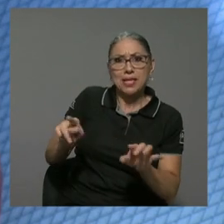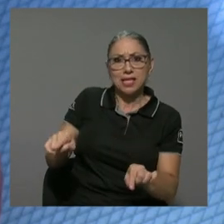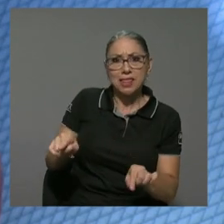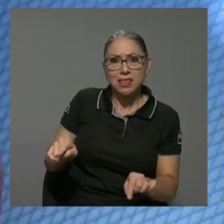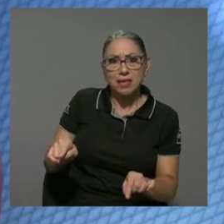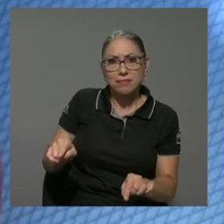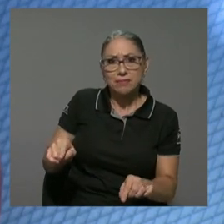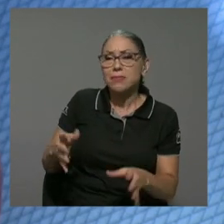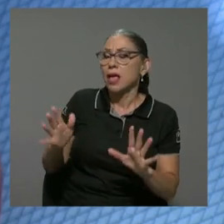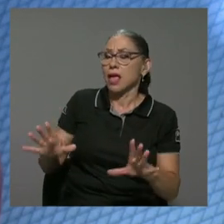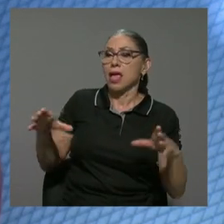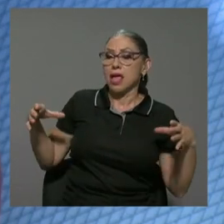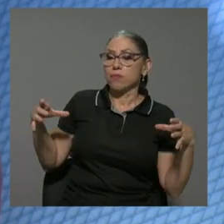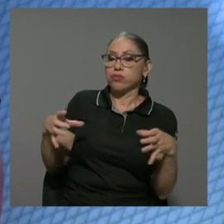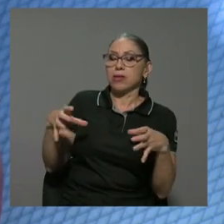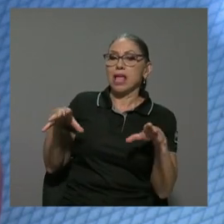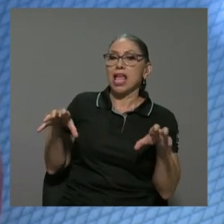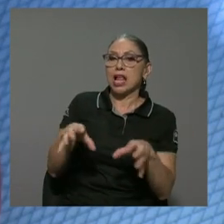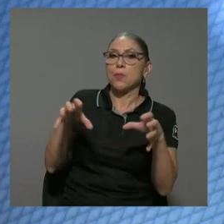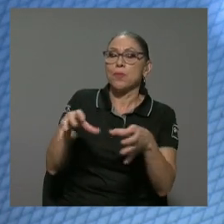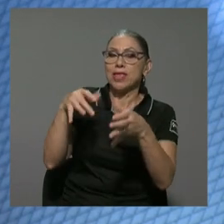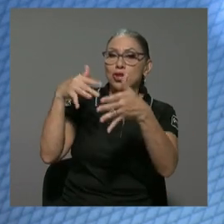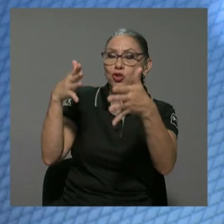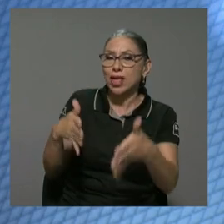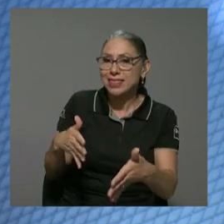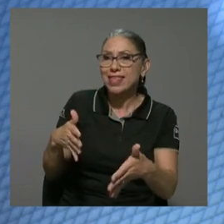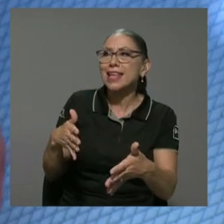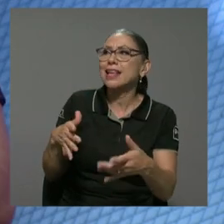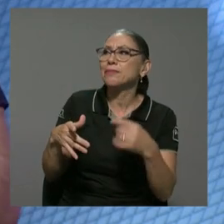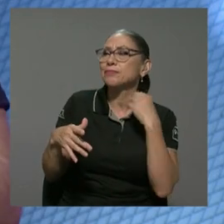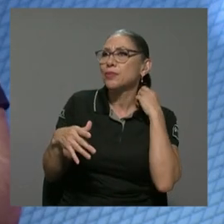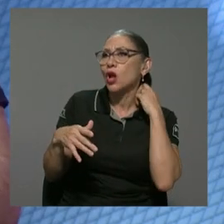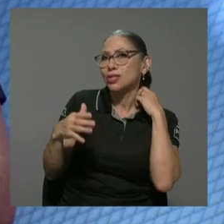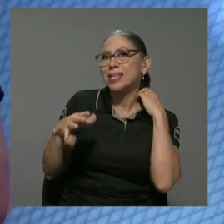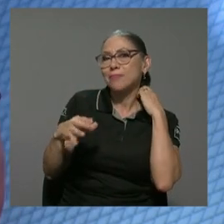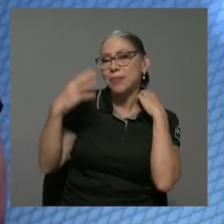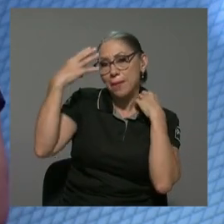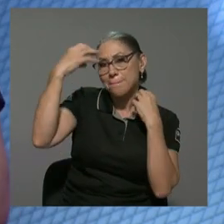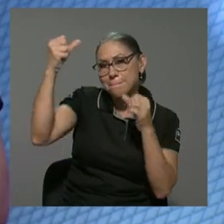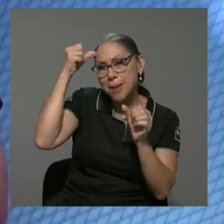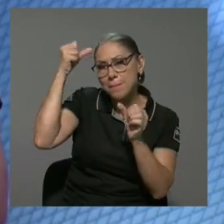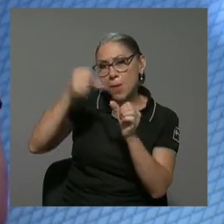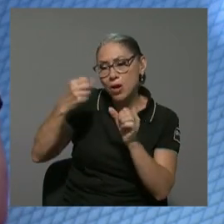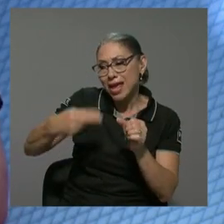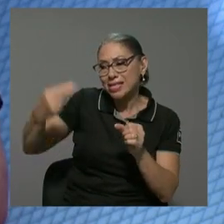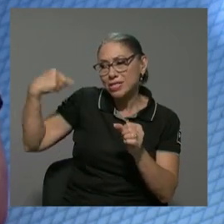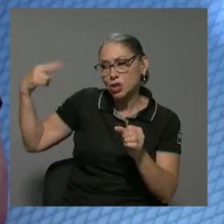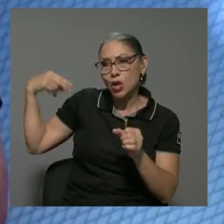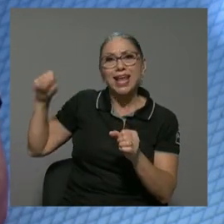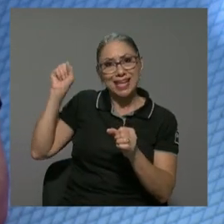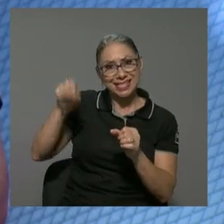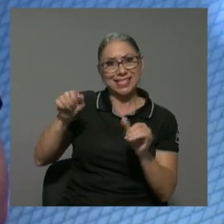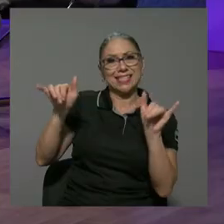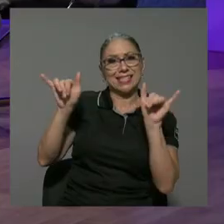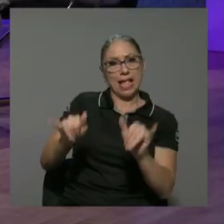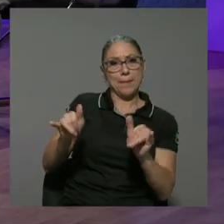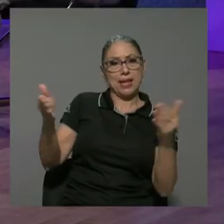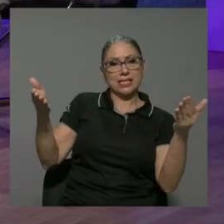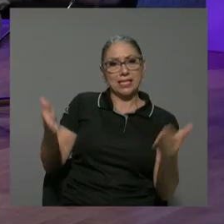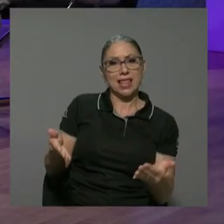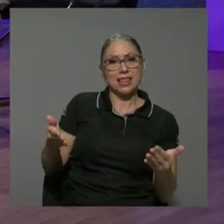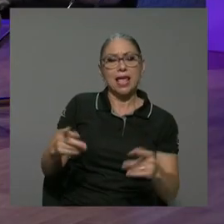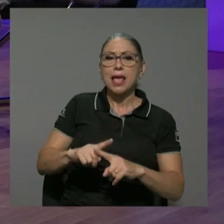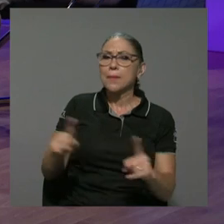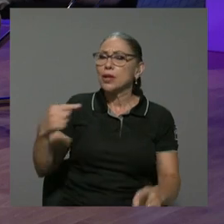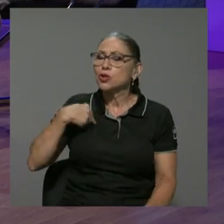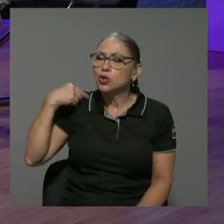estudiantil, lo que, la memoria histórica está presente, pero algo que yo siempre, de lo que he sido